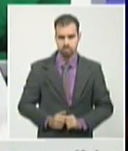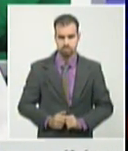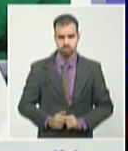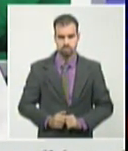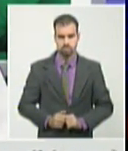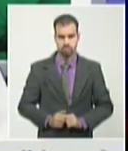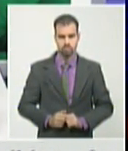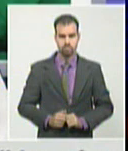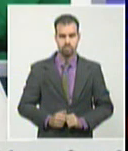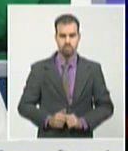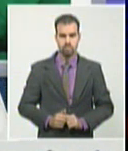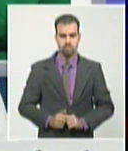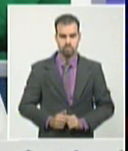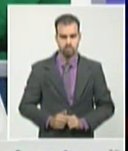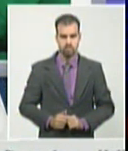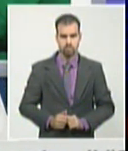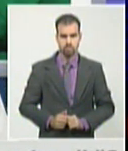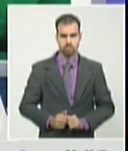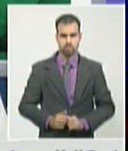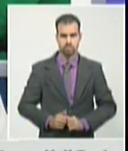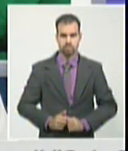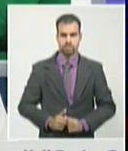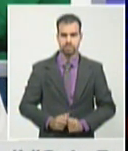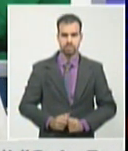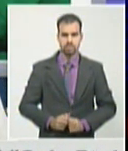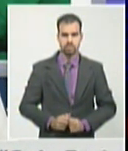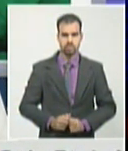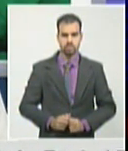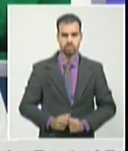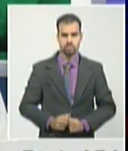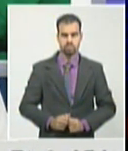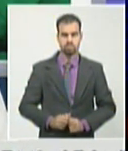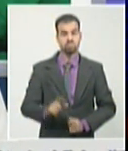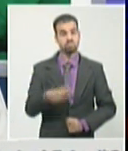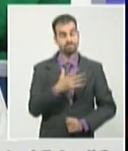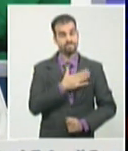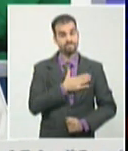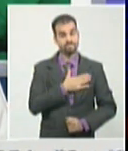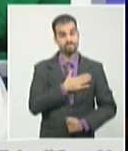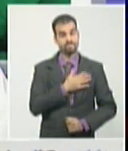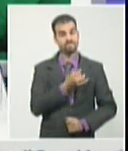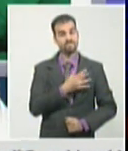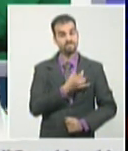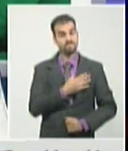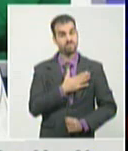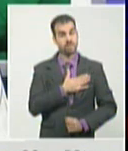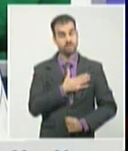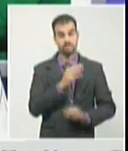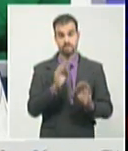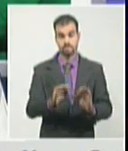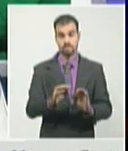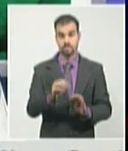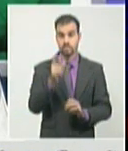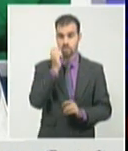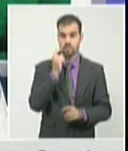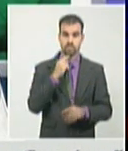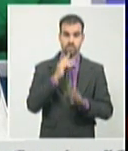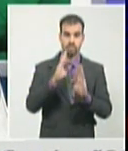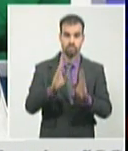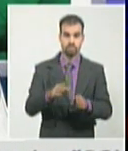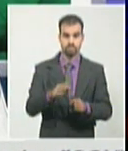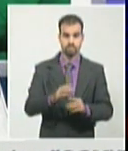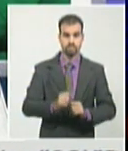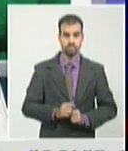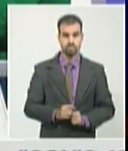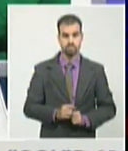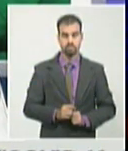hicieron y lamentamos mucho este fallecimiento y damos nuestras condolencias a sus familiares